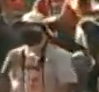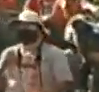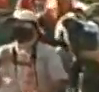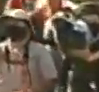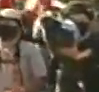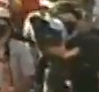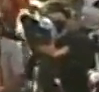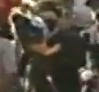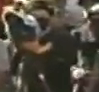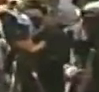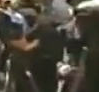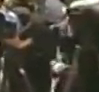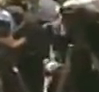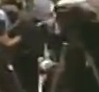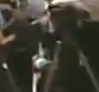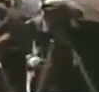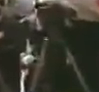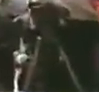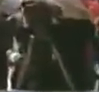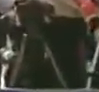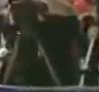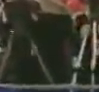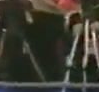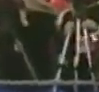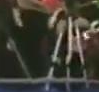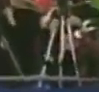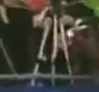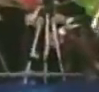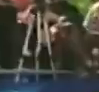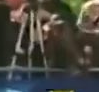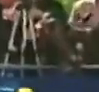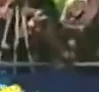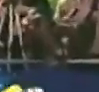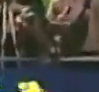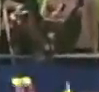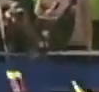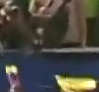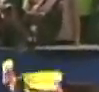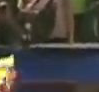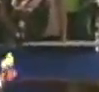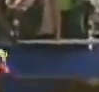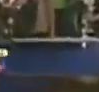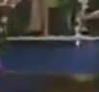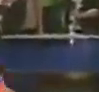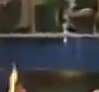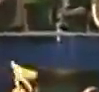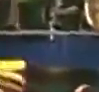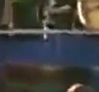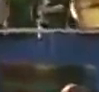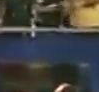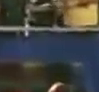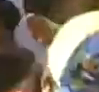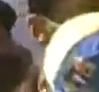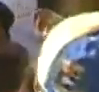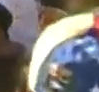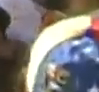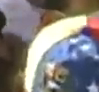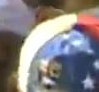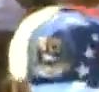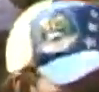al alto mando político militar. Aquí estás con nosotros, Tarek El